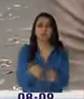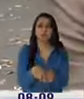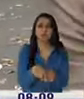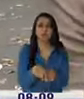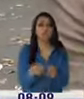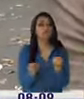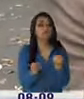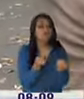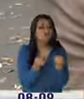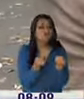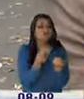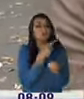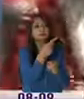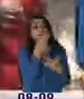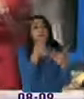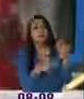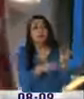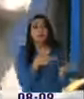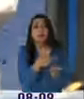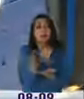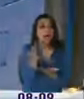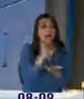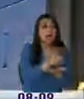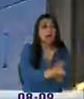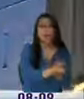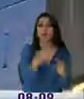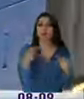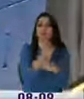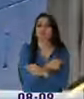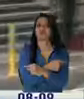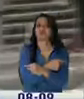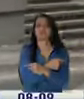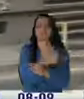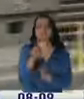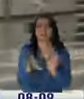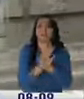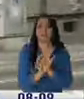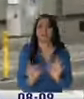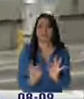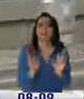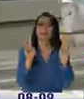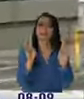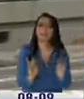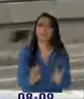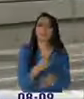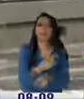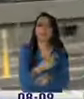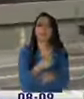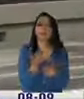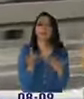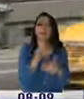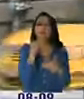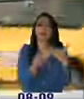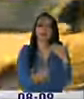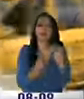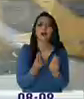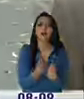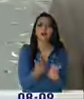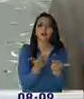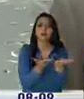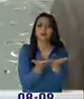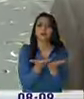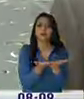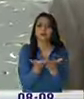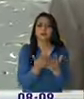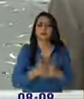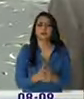medido para pagar dicho subsidio no estaría acorde a las exigencias legales en lo que respecta a los parámetros de calidad de servicio.